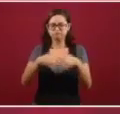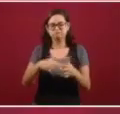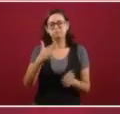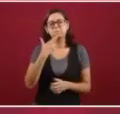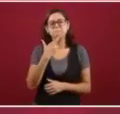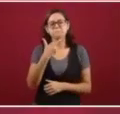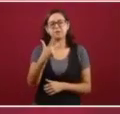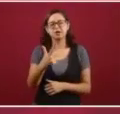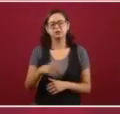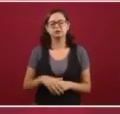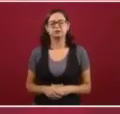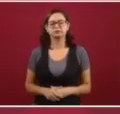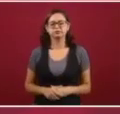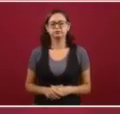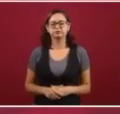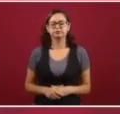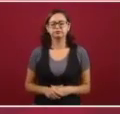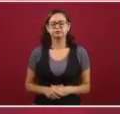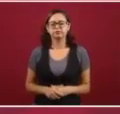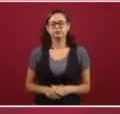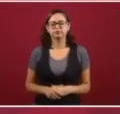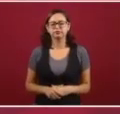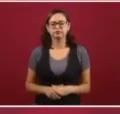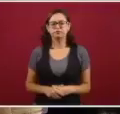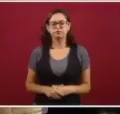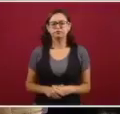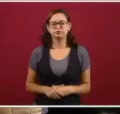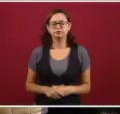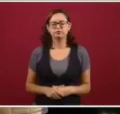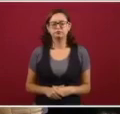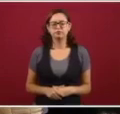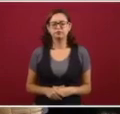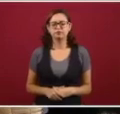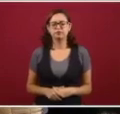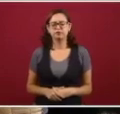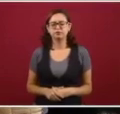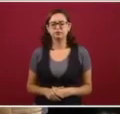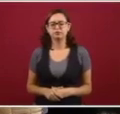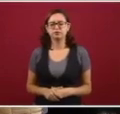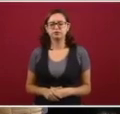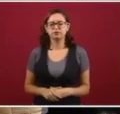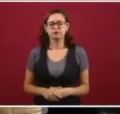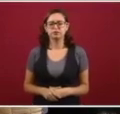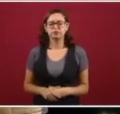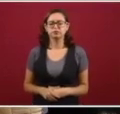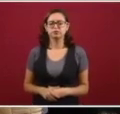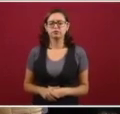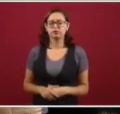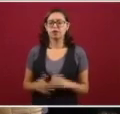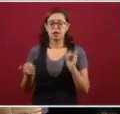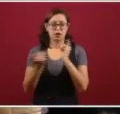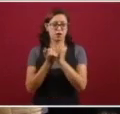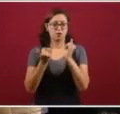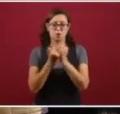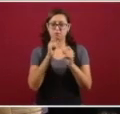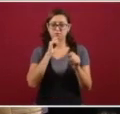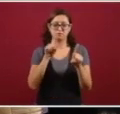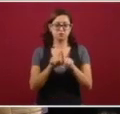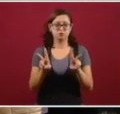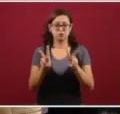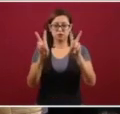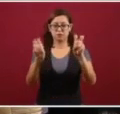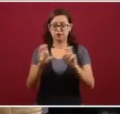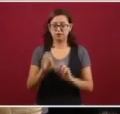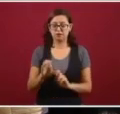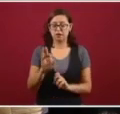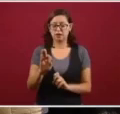Bueno, lo mismo se está haciendo en el caso, repito, de la Comisión Federal de Electricidad. Le damos